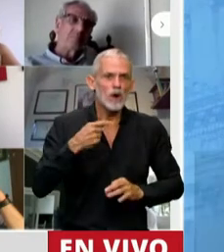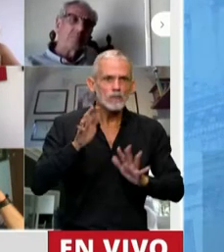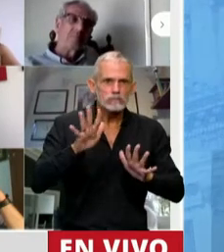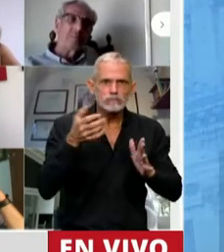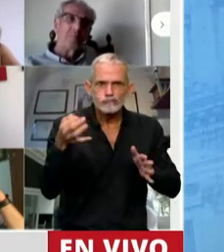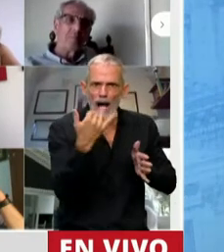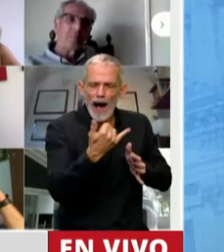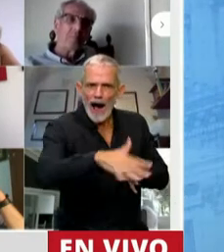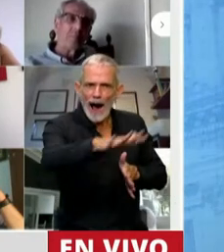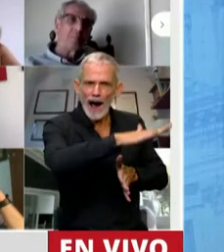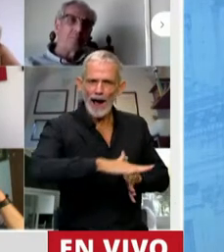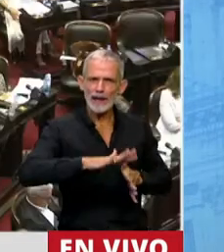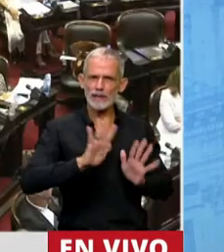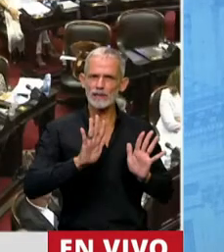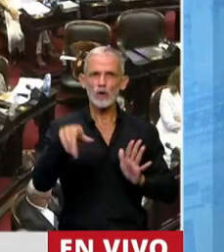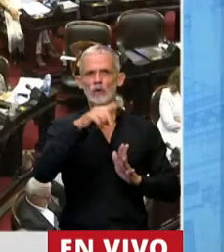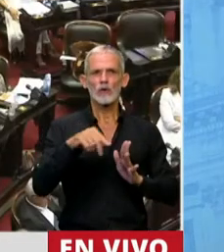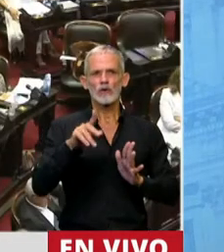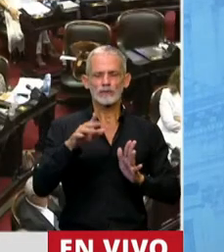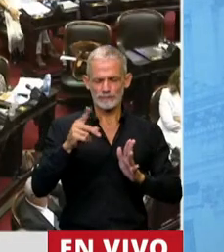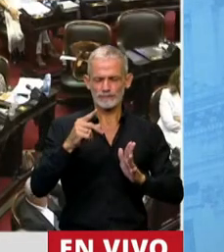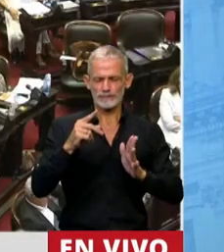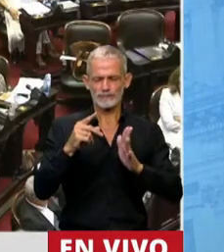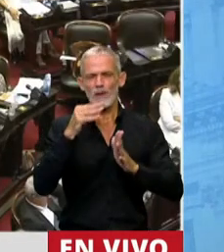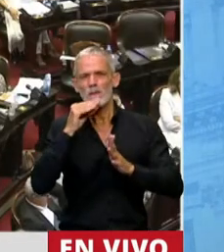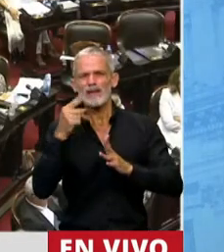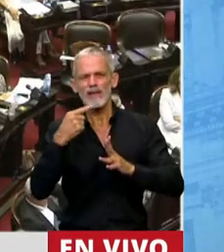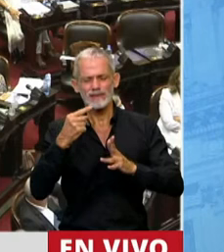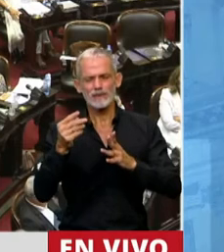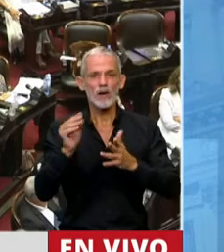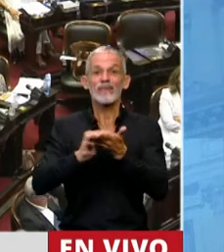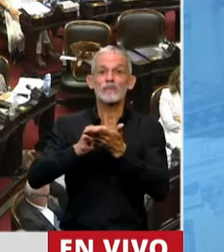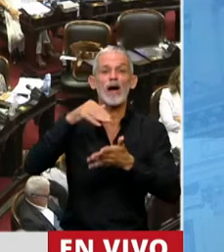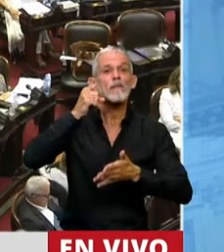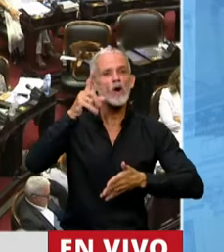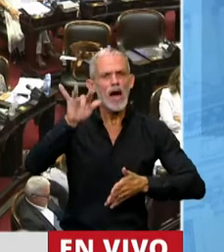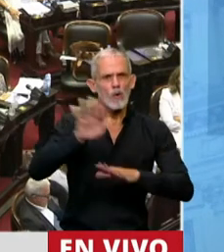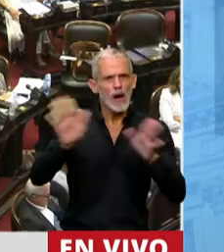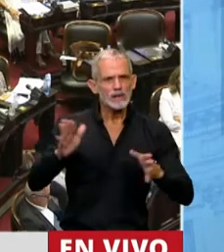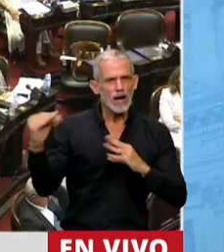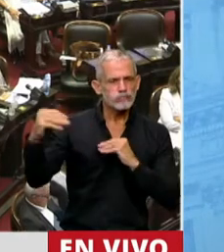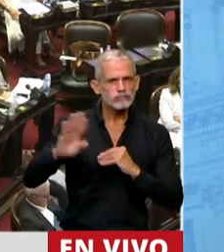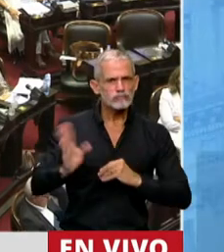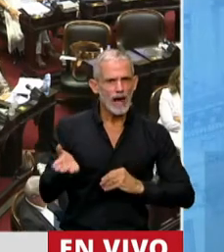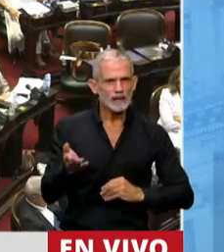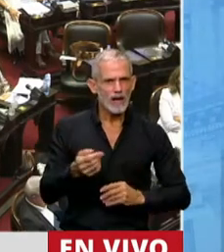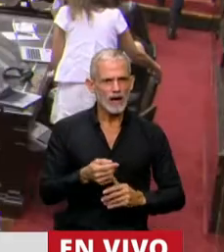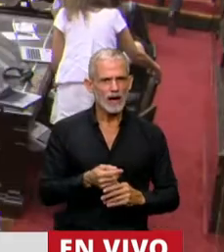pasando. No quieran tapar el sol con la mano. Diputado. Diputada Moró.